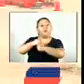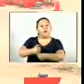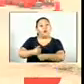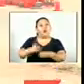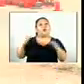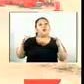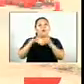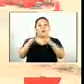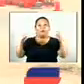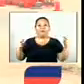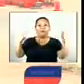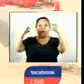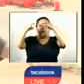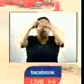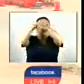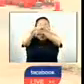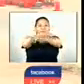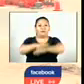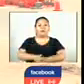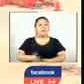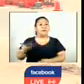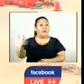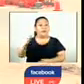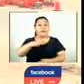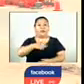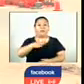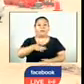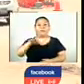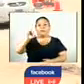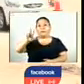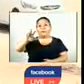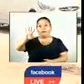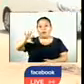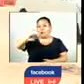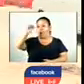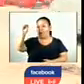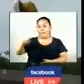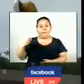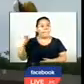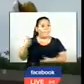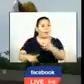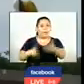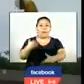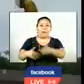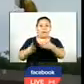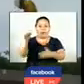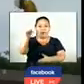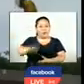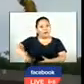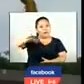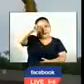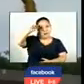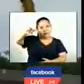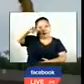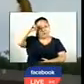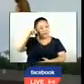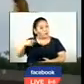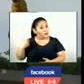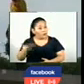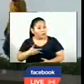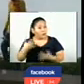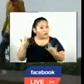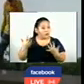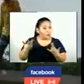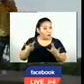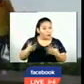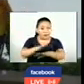transitan por esta vía y ahí vamos cerca de un 35% de avance de toda esta obra esperamos que en